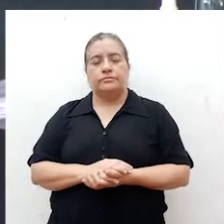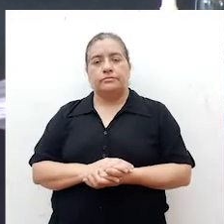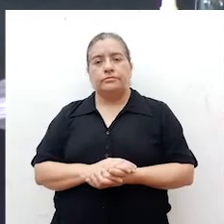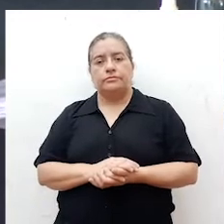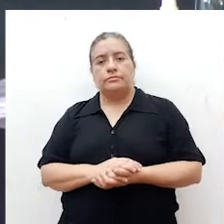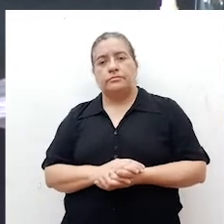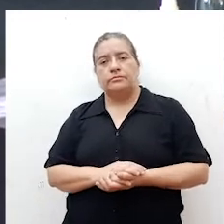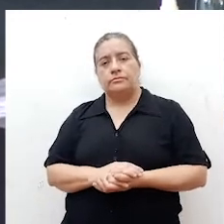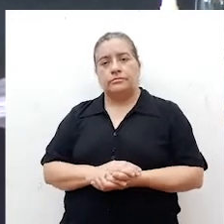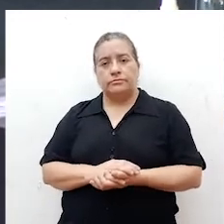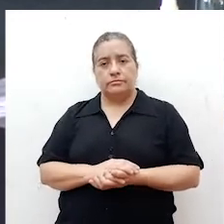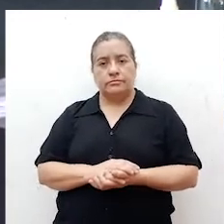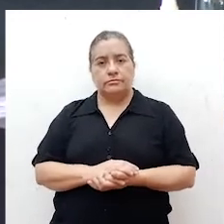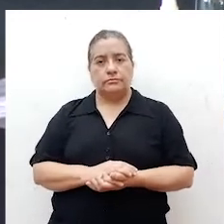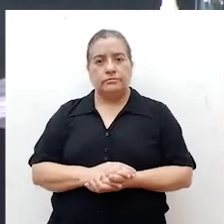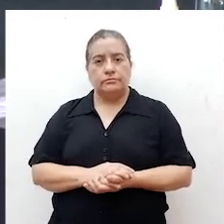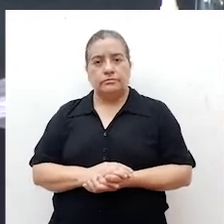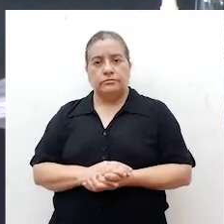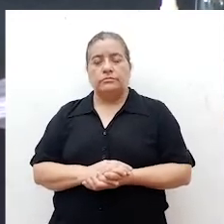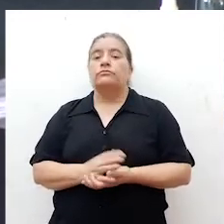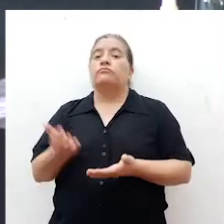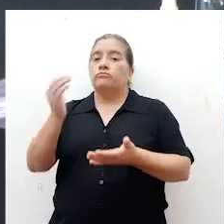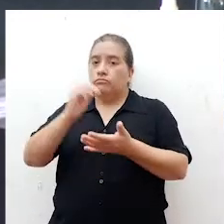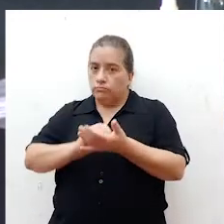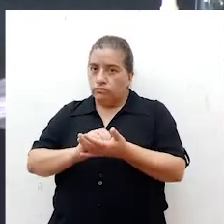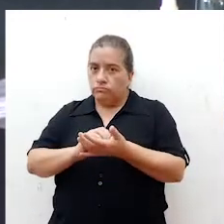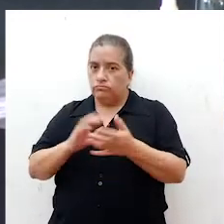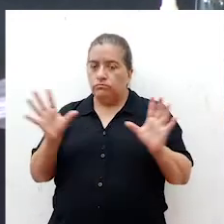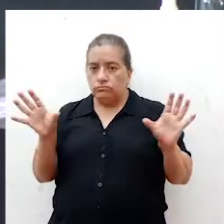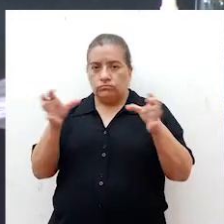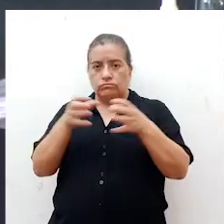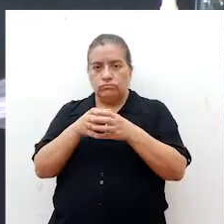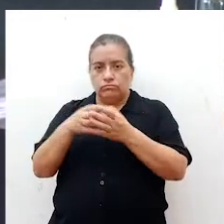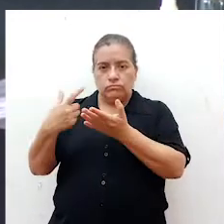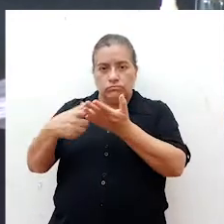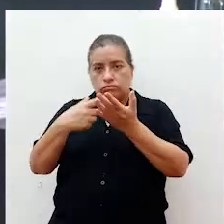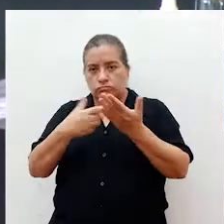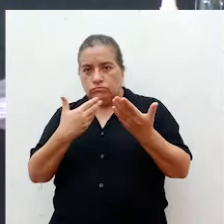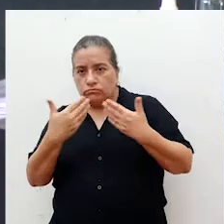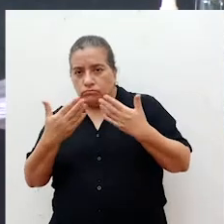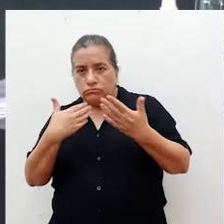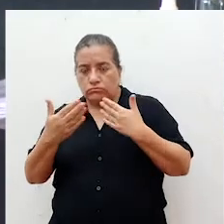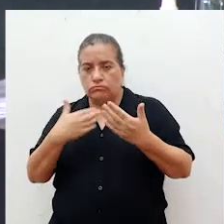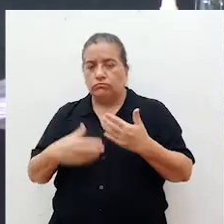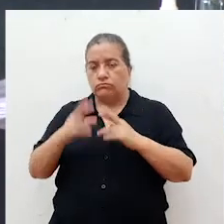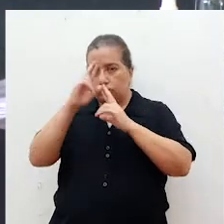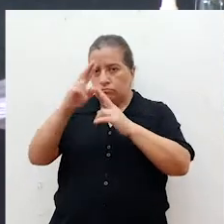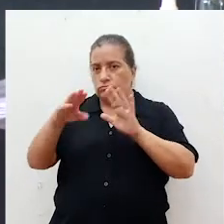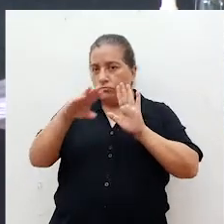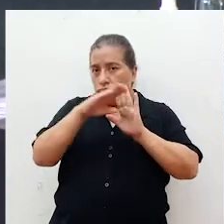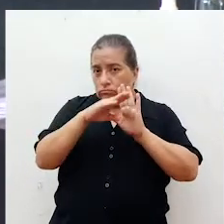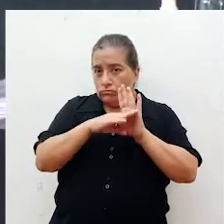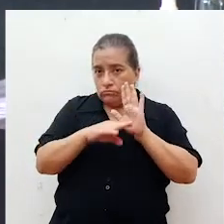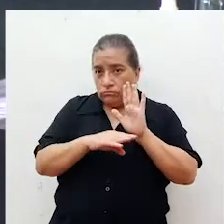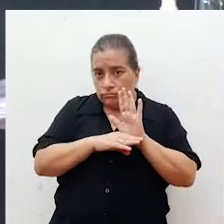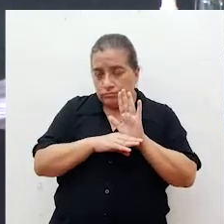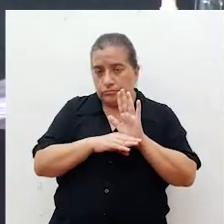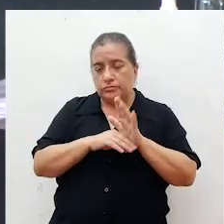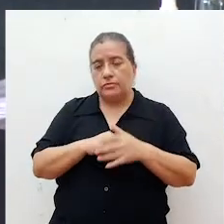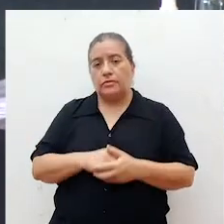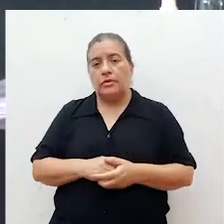necesidad de retomar las mesas de diálogo, de